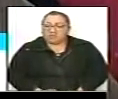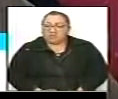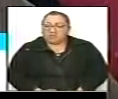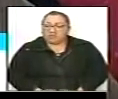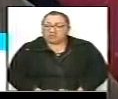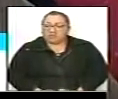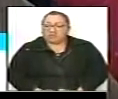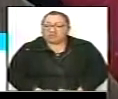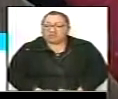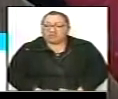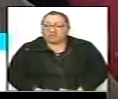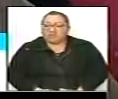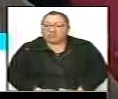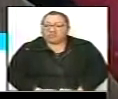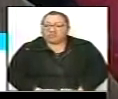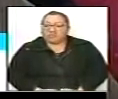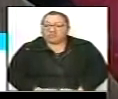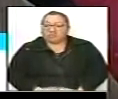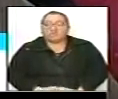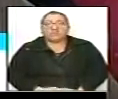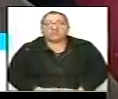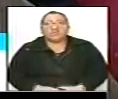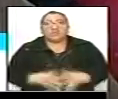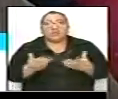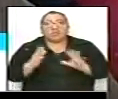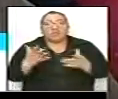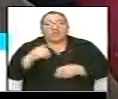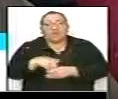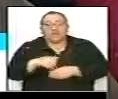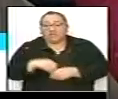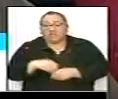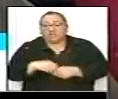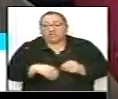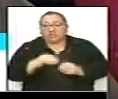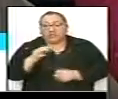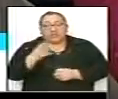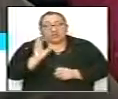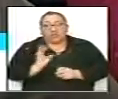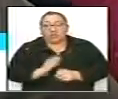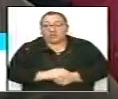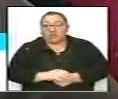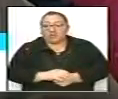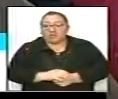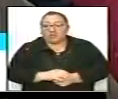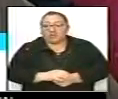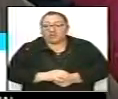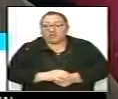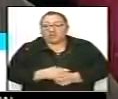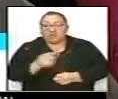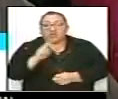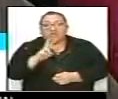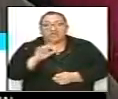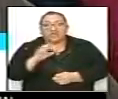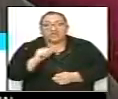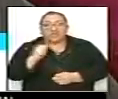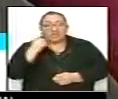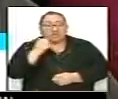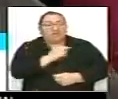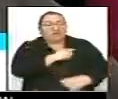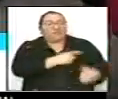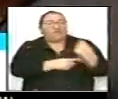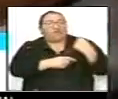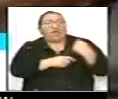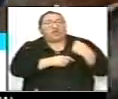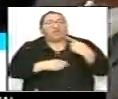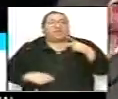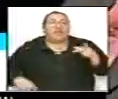reelijan. Obviamente, pues, en cualquier parte un referéndum de esa índole va a salir como salió. Y el señor Vizcarra creyó que salió fortalecido